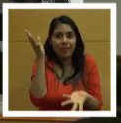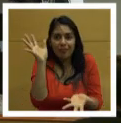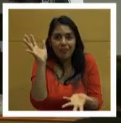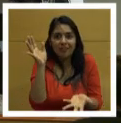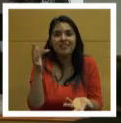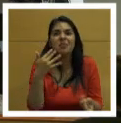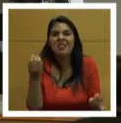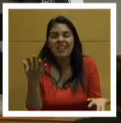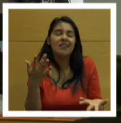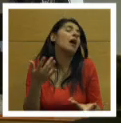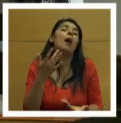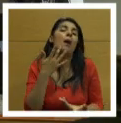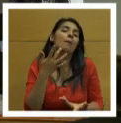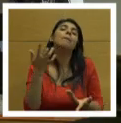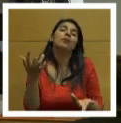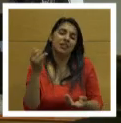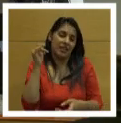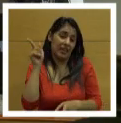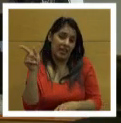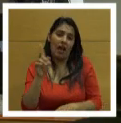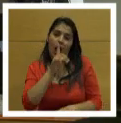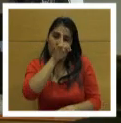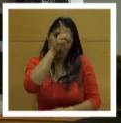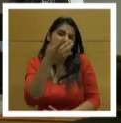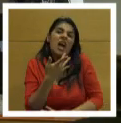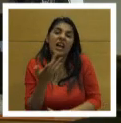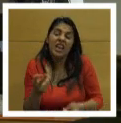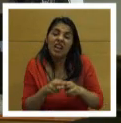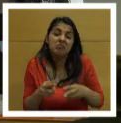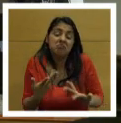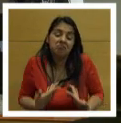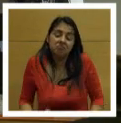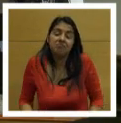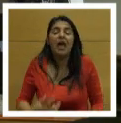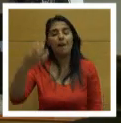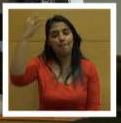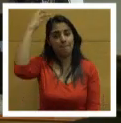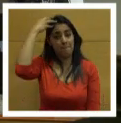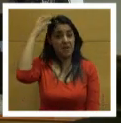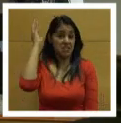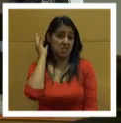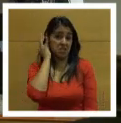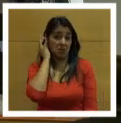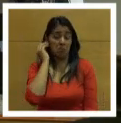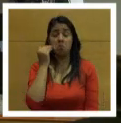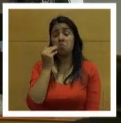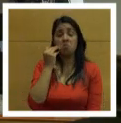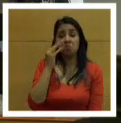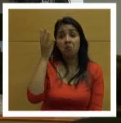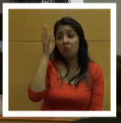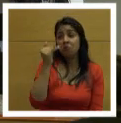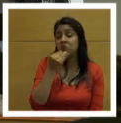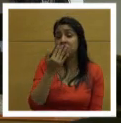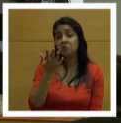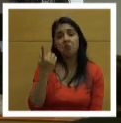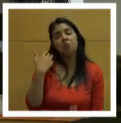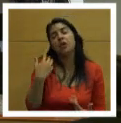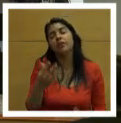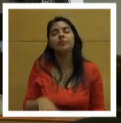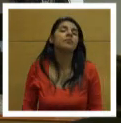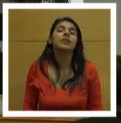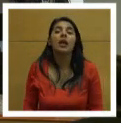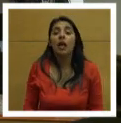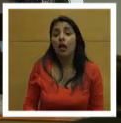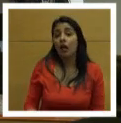ser, nuevamente comillas, princesas. Los niños tampoco entendían muy bien el concepto del juego. Entonces el dragón hechicero los había capturado, los tenía